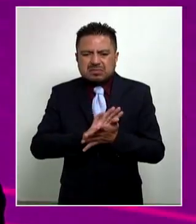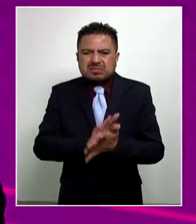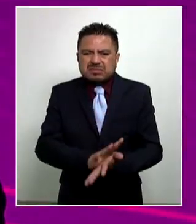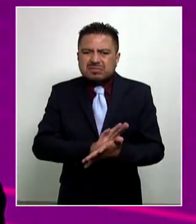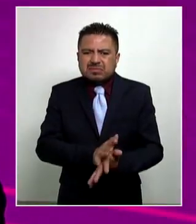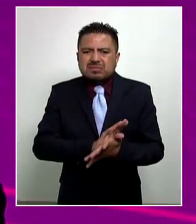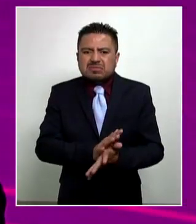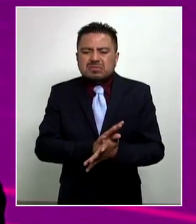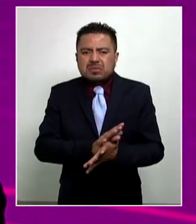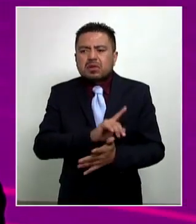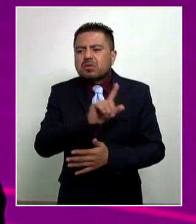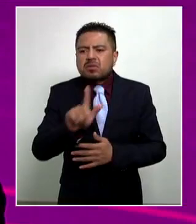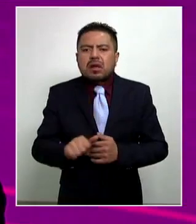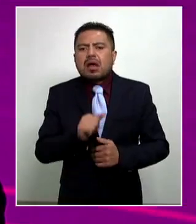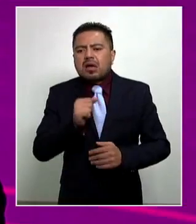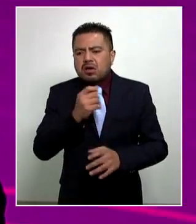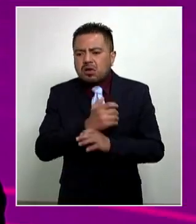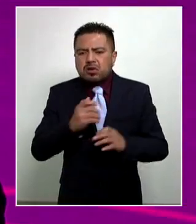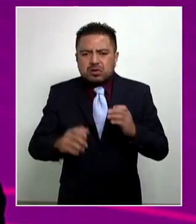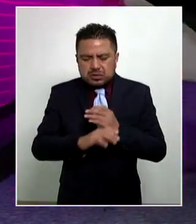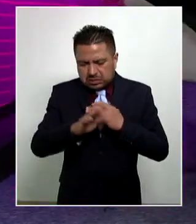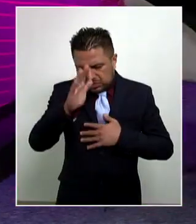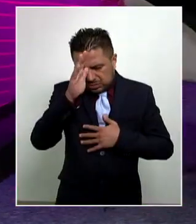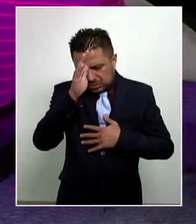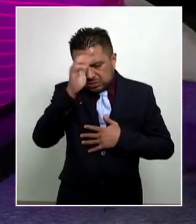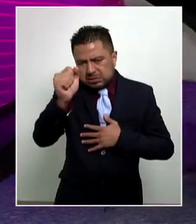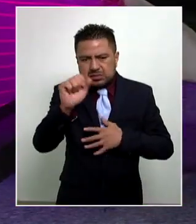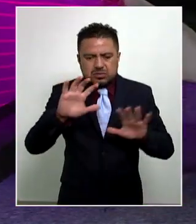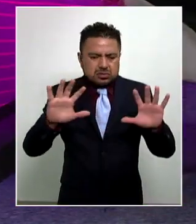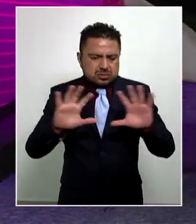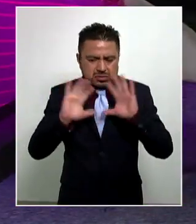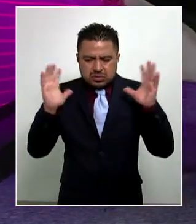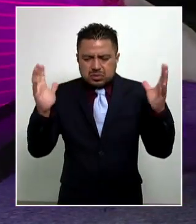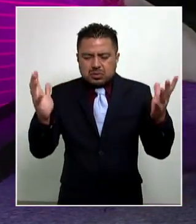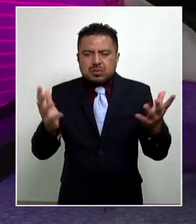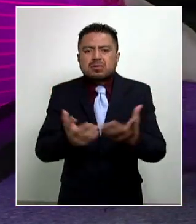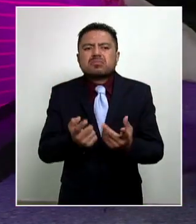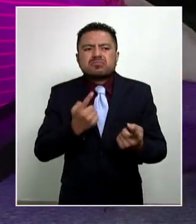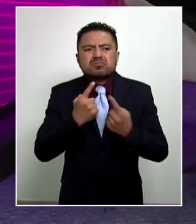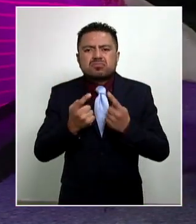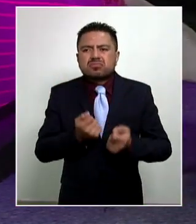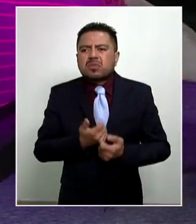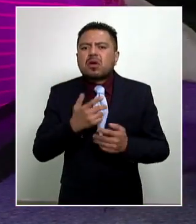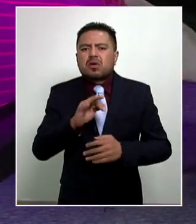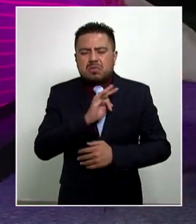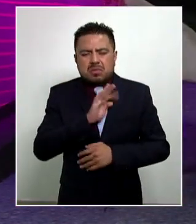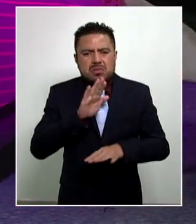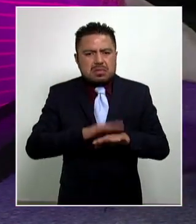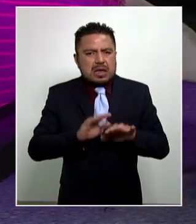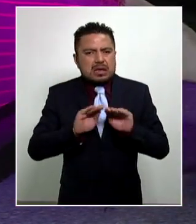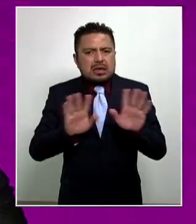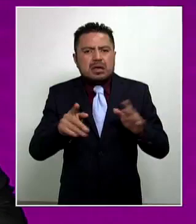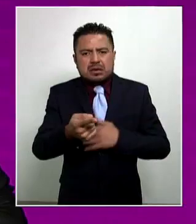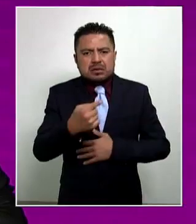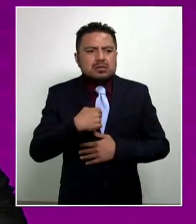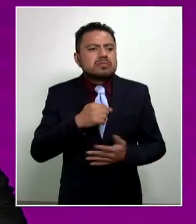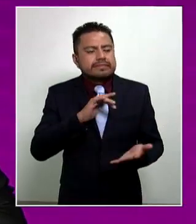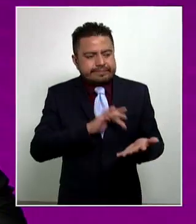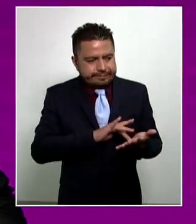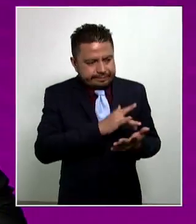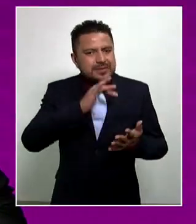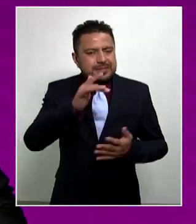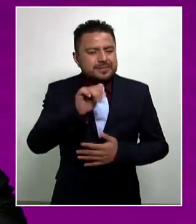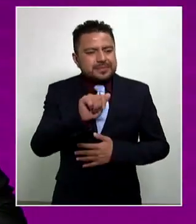discriminatorio, pero luego hay una serie de conceptos que engloban este discurso que nos gustaría que nos aclararas. Ok, gracias.